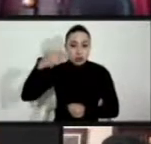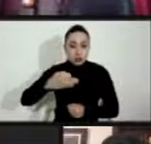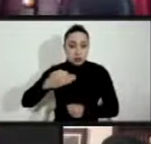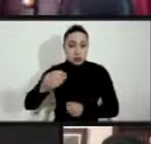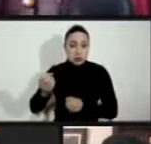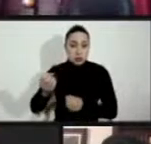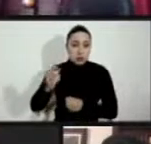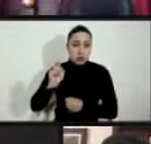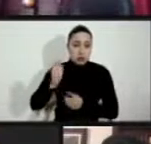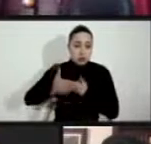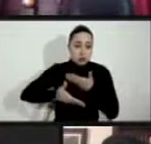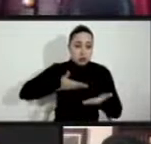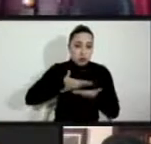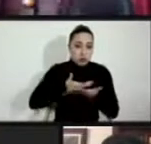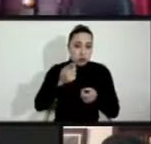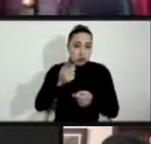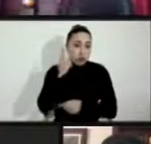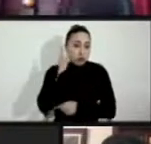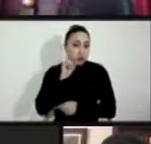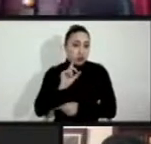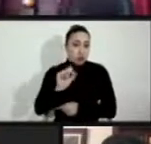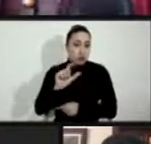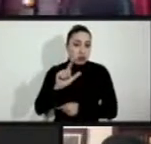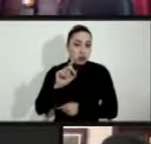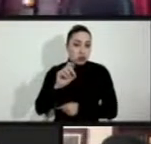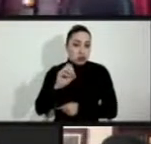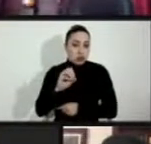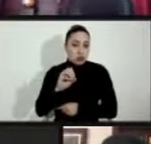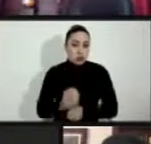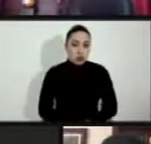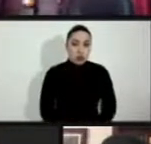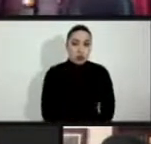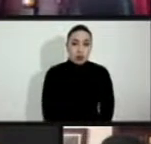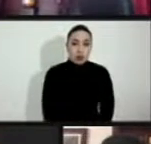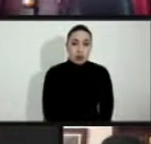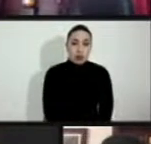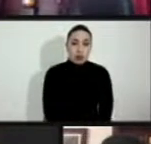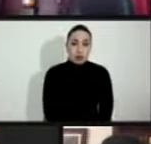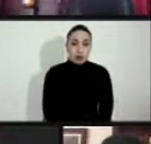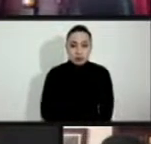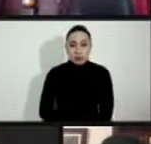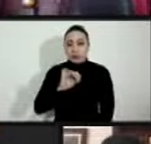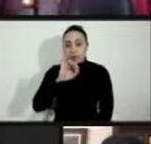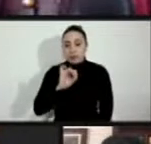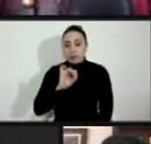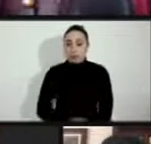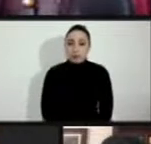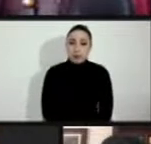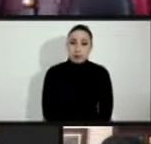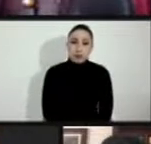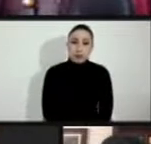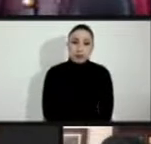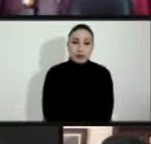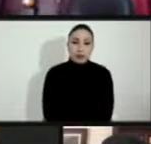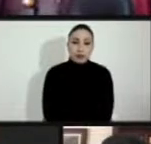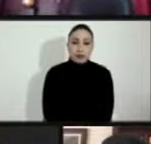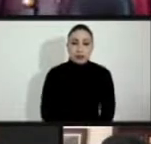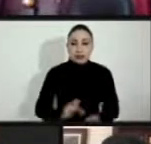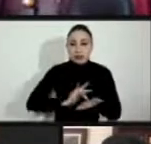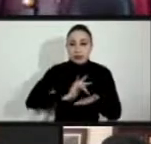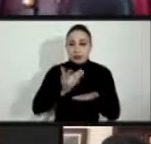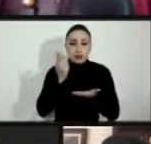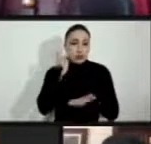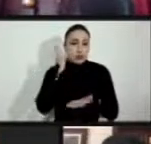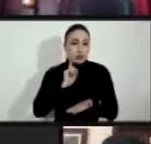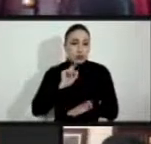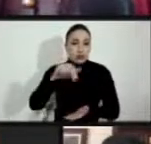le haga una sugerencia resolutiva a la diputada Gabriela Salido? Claro, diputada. Gracias, diputada Ana Cristina. En virtud